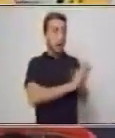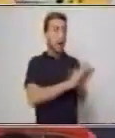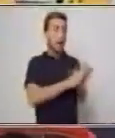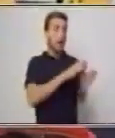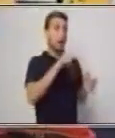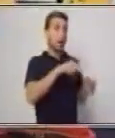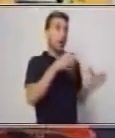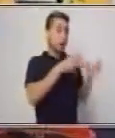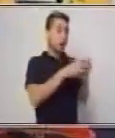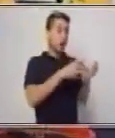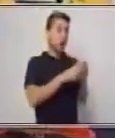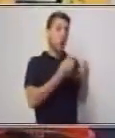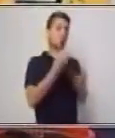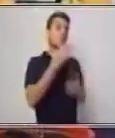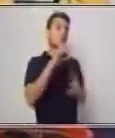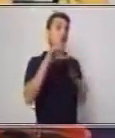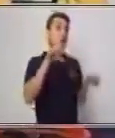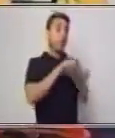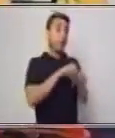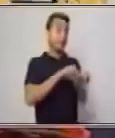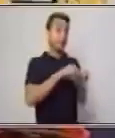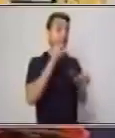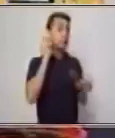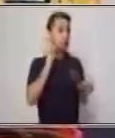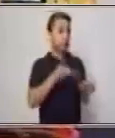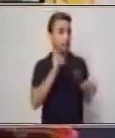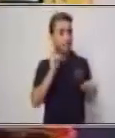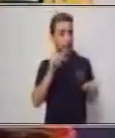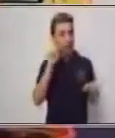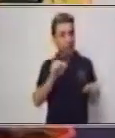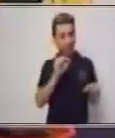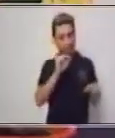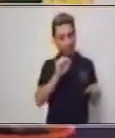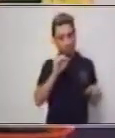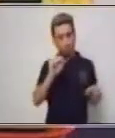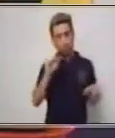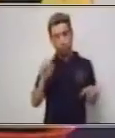siempre 3 puntos. ¿Por qué 3 puntos?